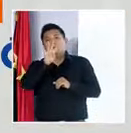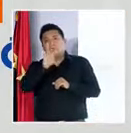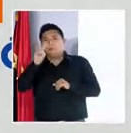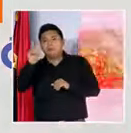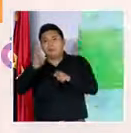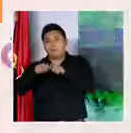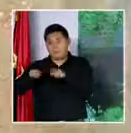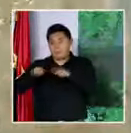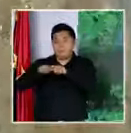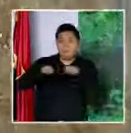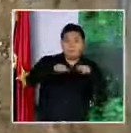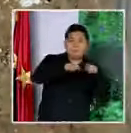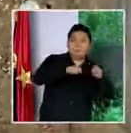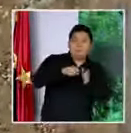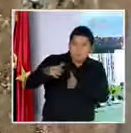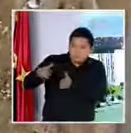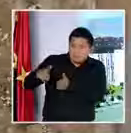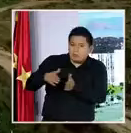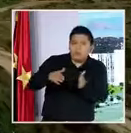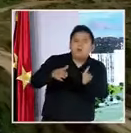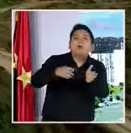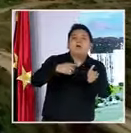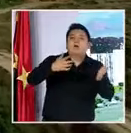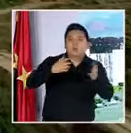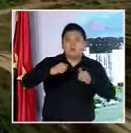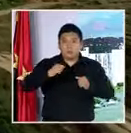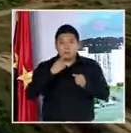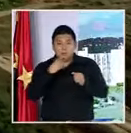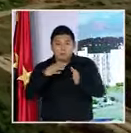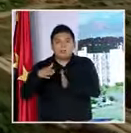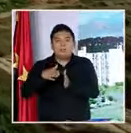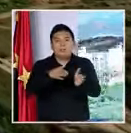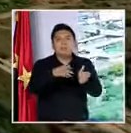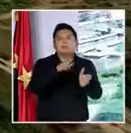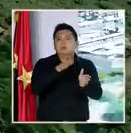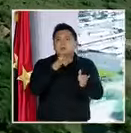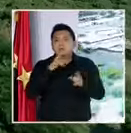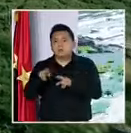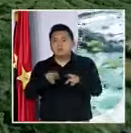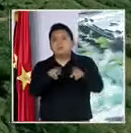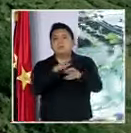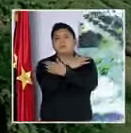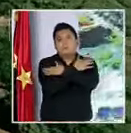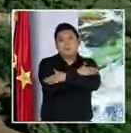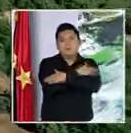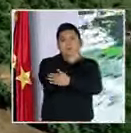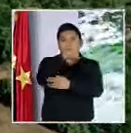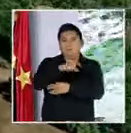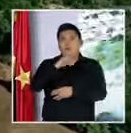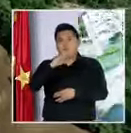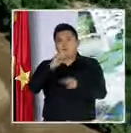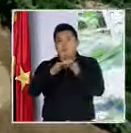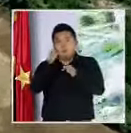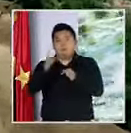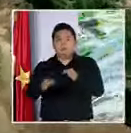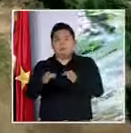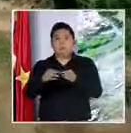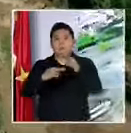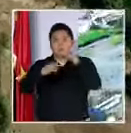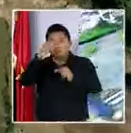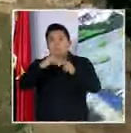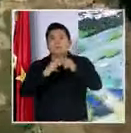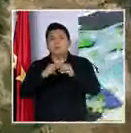metros de canalización para la prolongación del canal Bogotá hacia la desembocadura del río Pamplonita en el municipio de Cúcuta y la